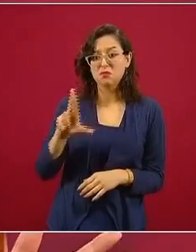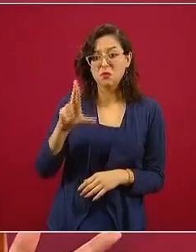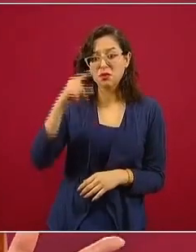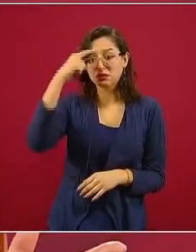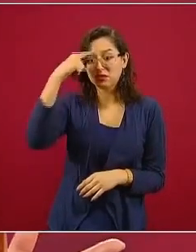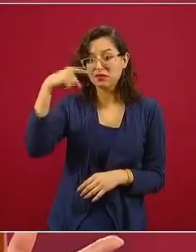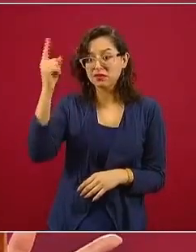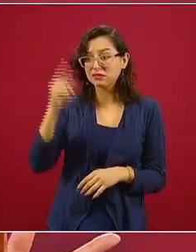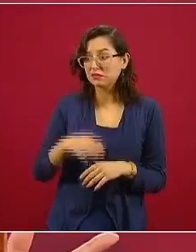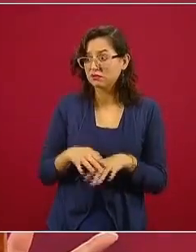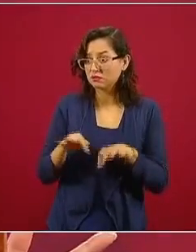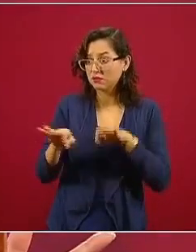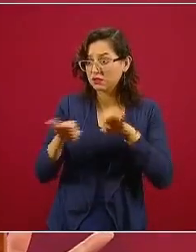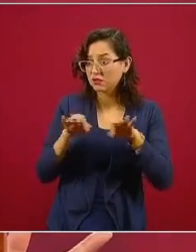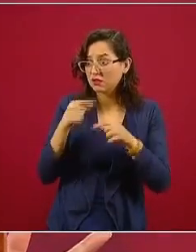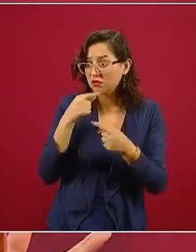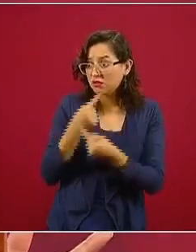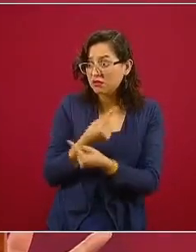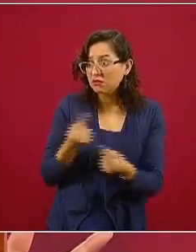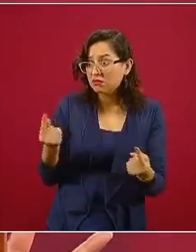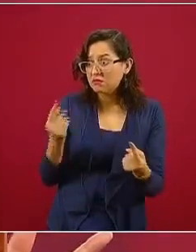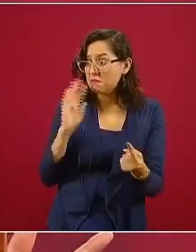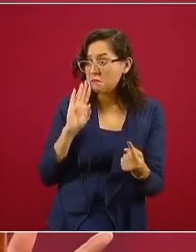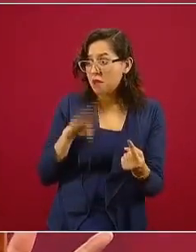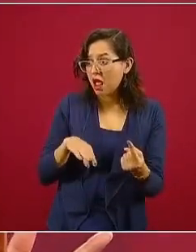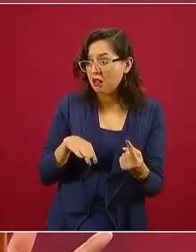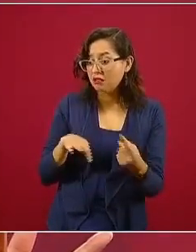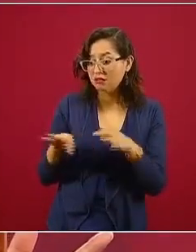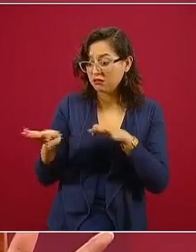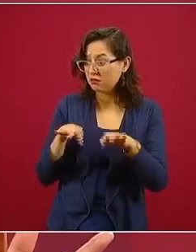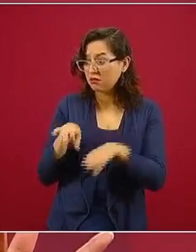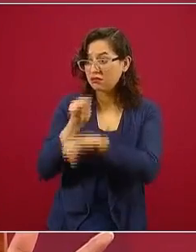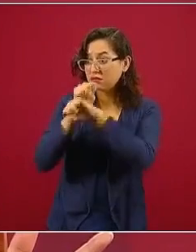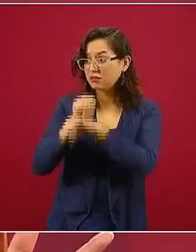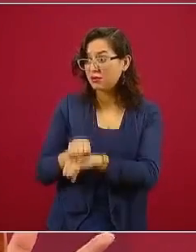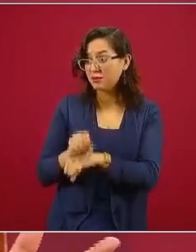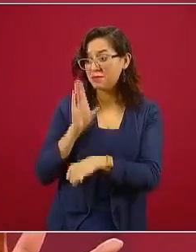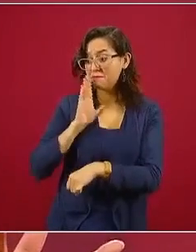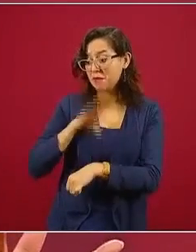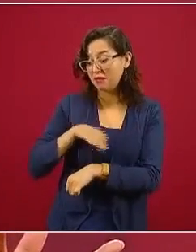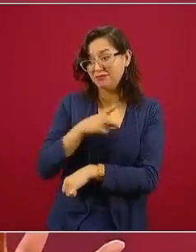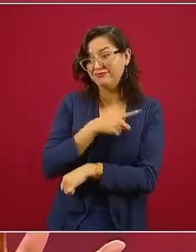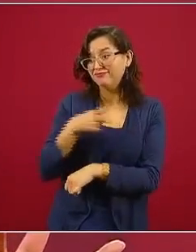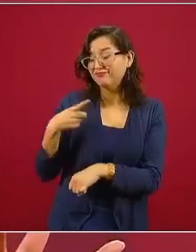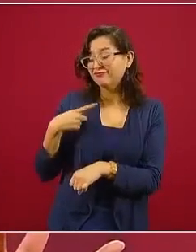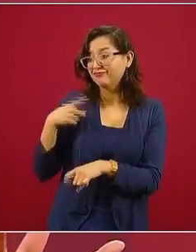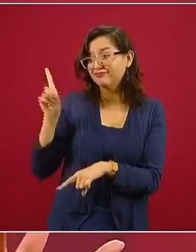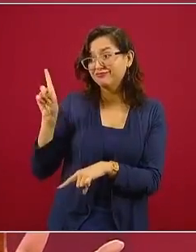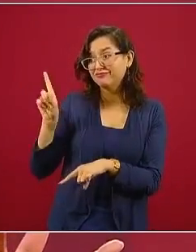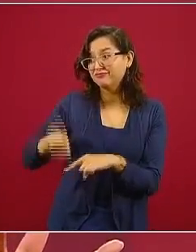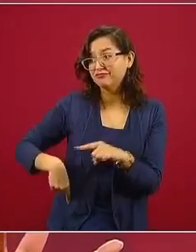Está mal que haya trabajo infantil y trabajo forzado en México. Tenemos que cumplir con la ley.